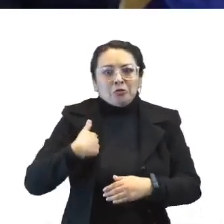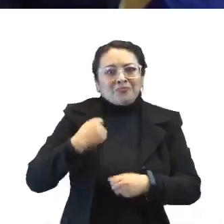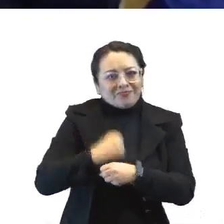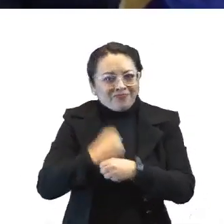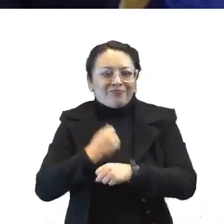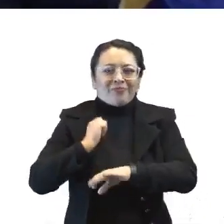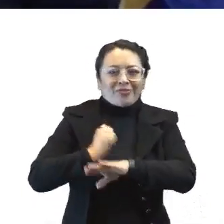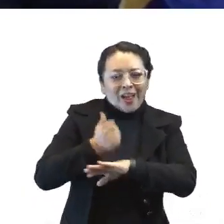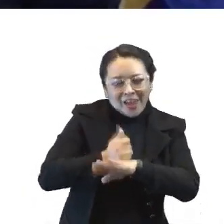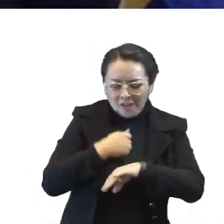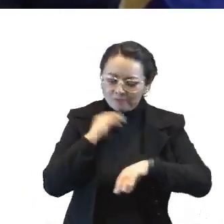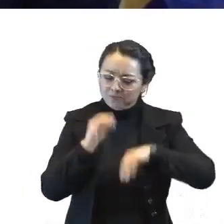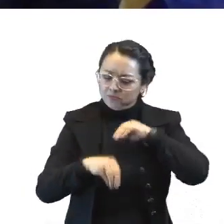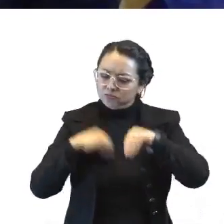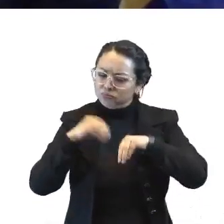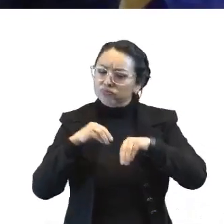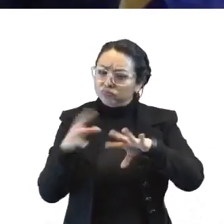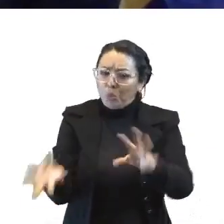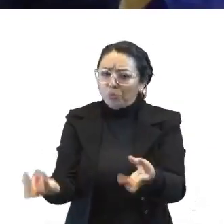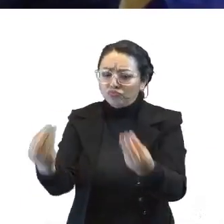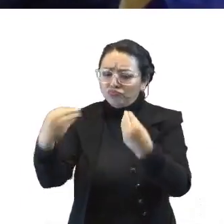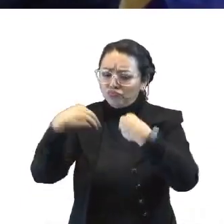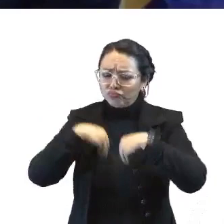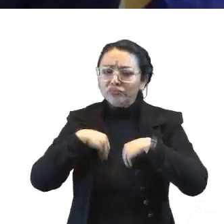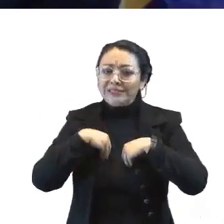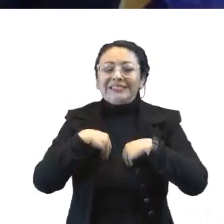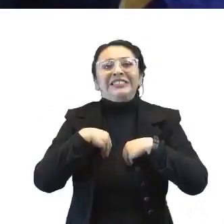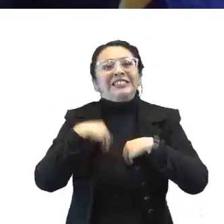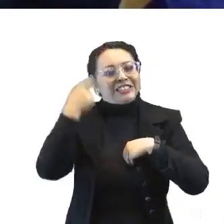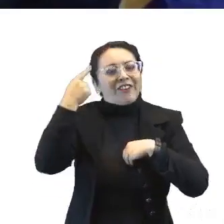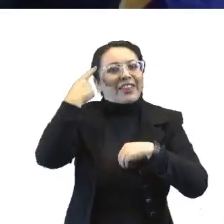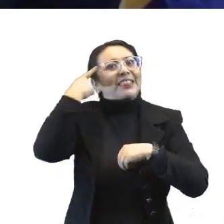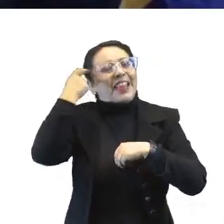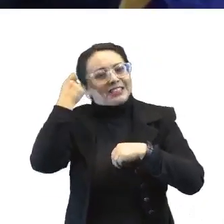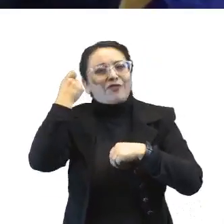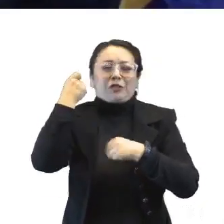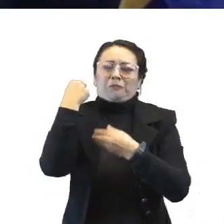supuesto, asume e implica desafíos